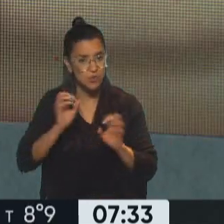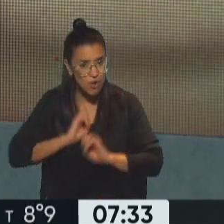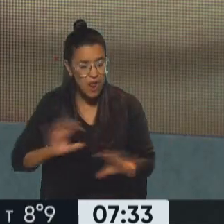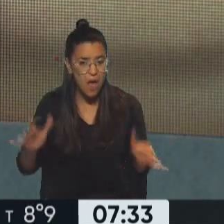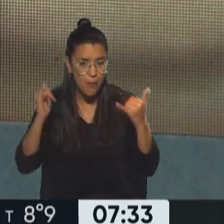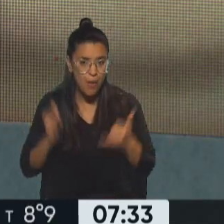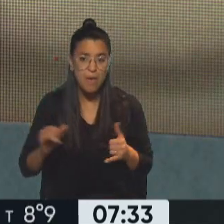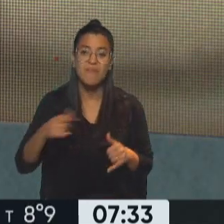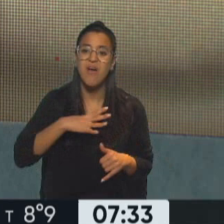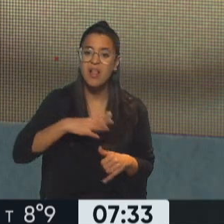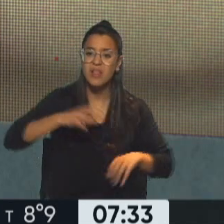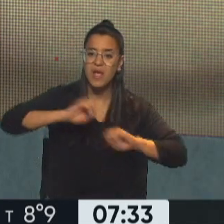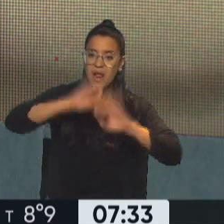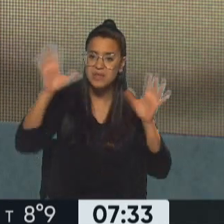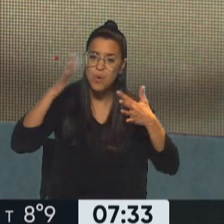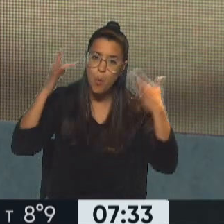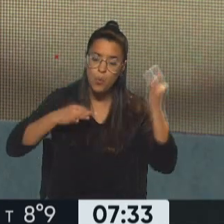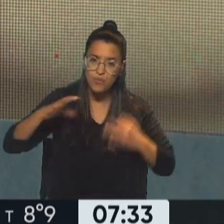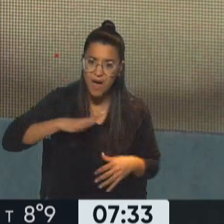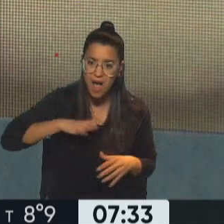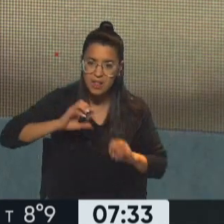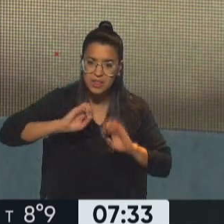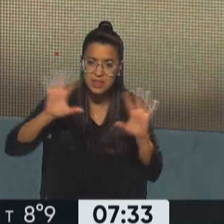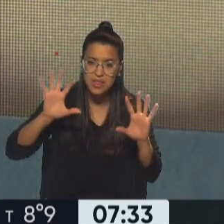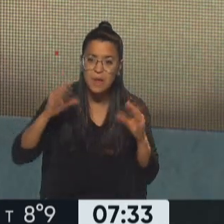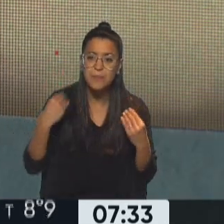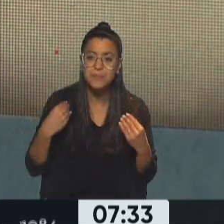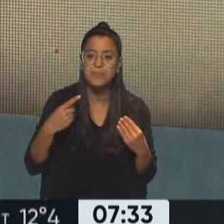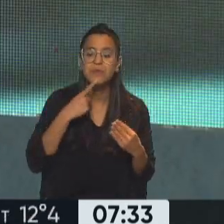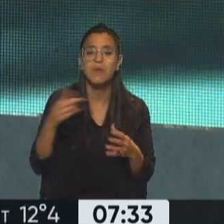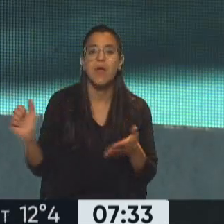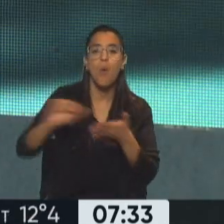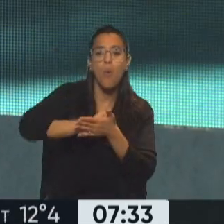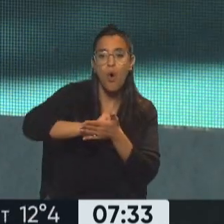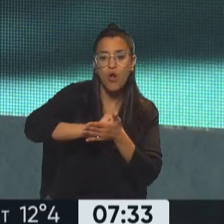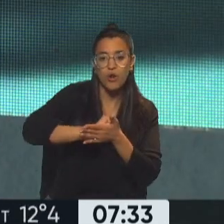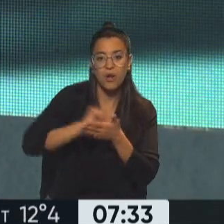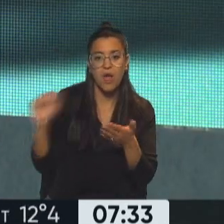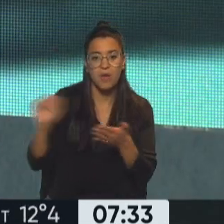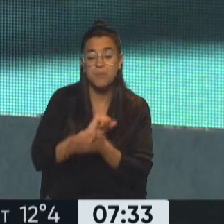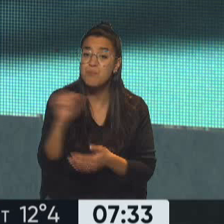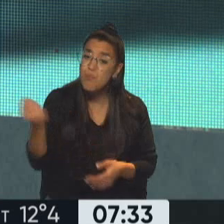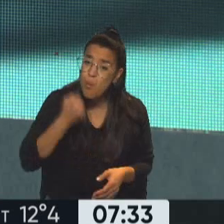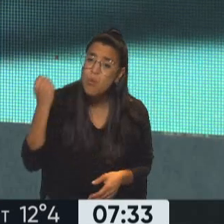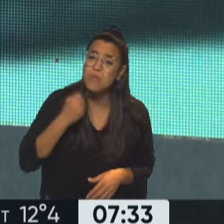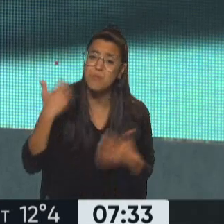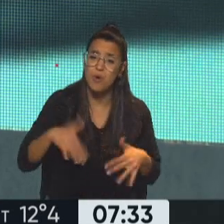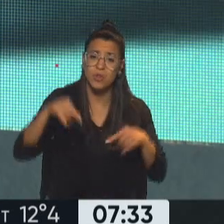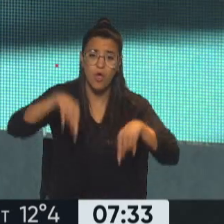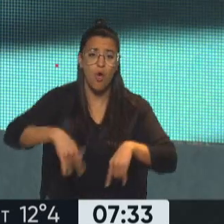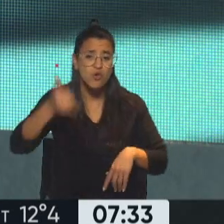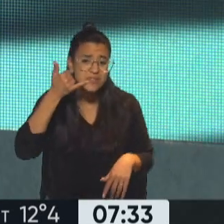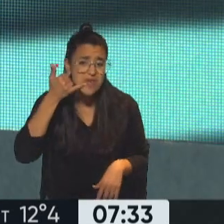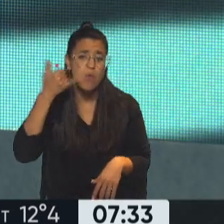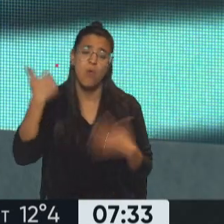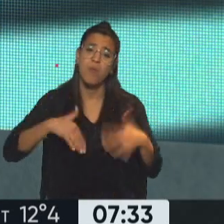todavía no pudo esclarecer la justicia, que es que se reseteara con la importancia que hoy tienen los celulares en la vida